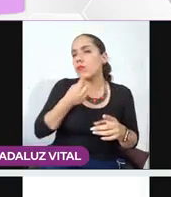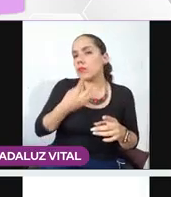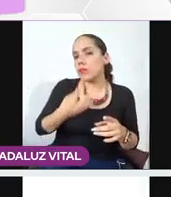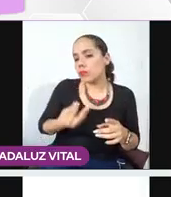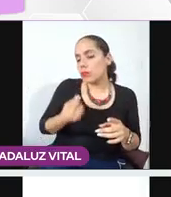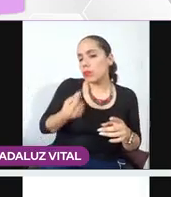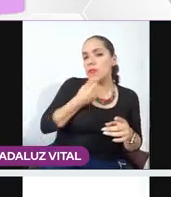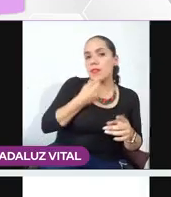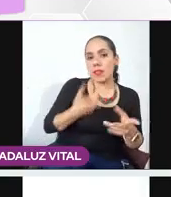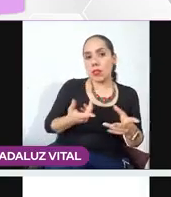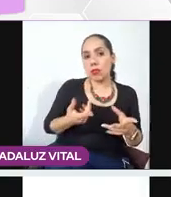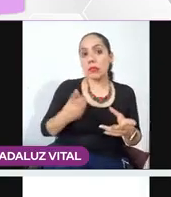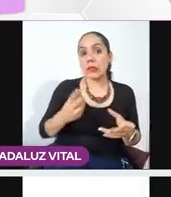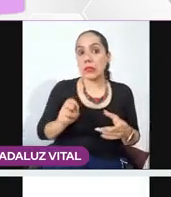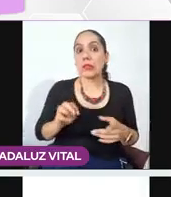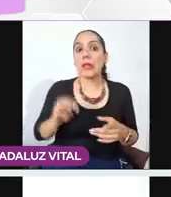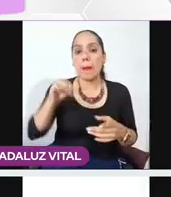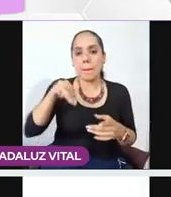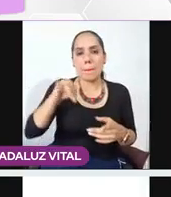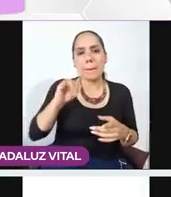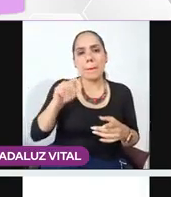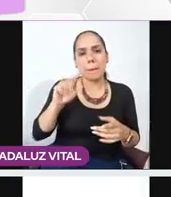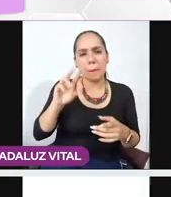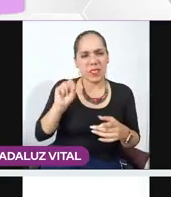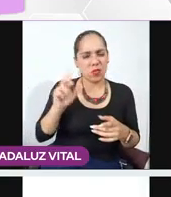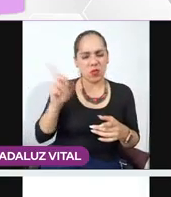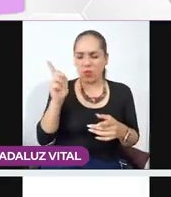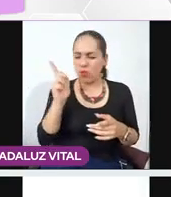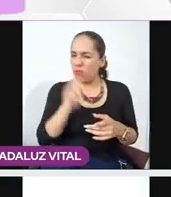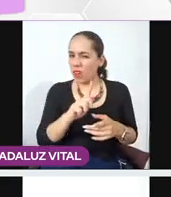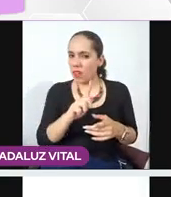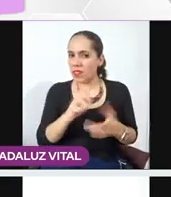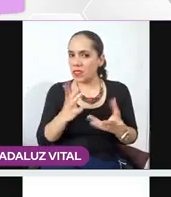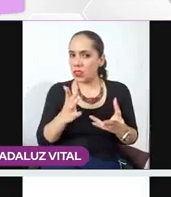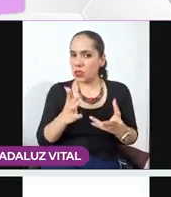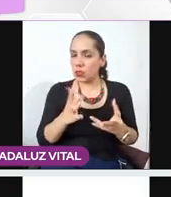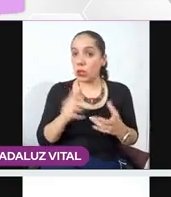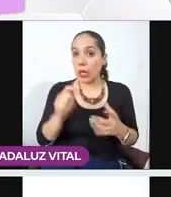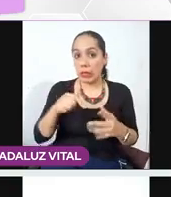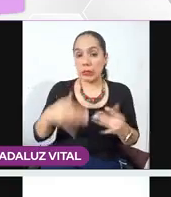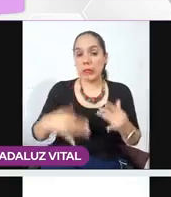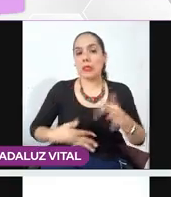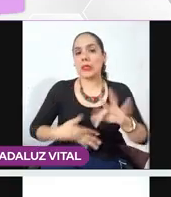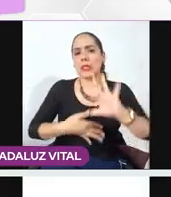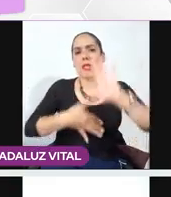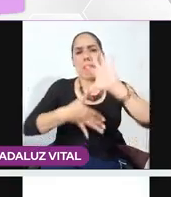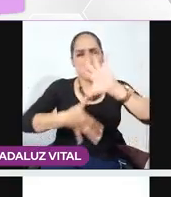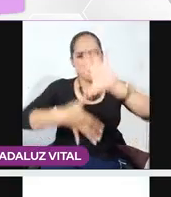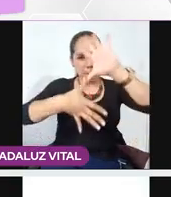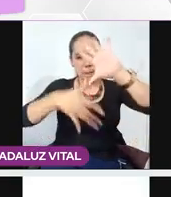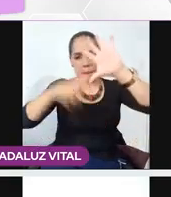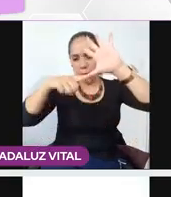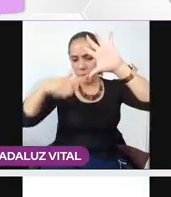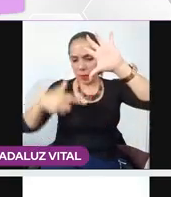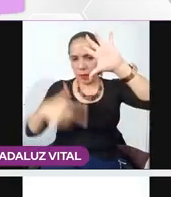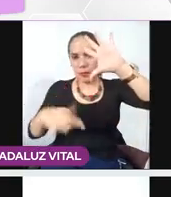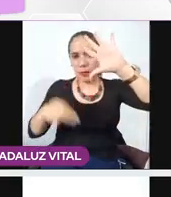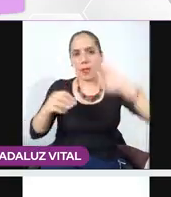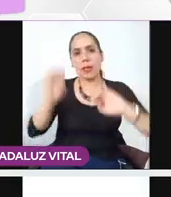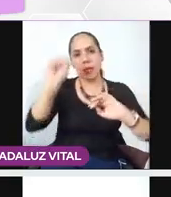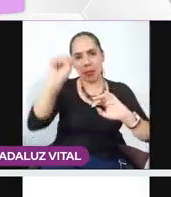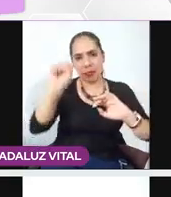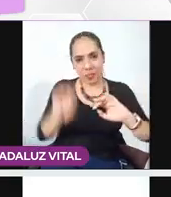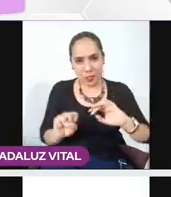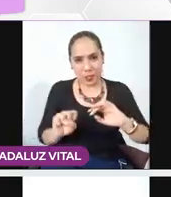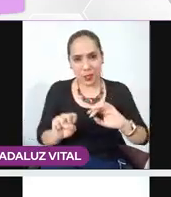creo que Latinoamérica lo tiene muy fuerte. No, lo hago por mis hijos, por ahí me sonó ahorita, ¿no?, a